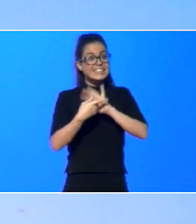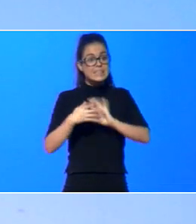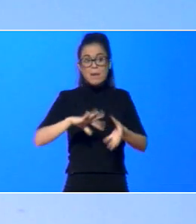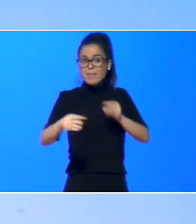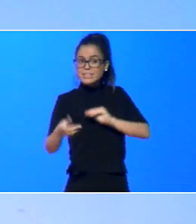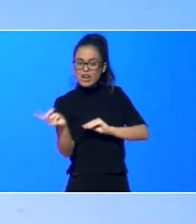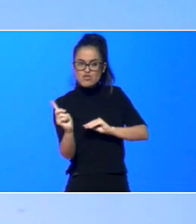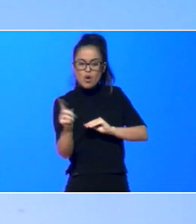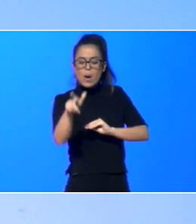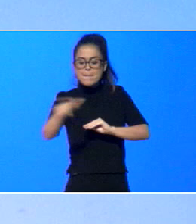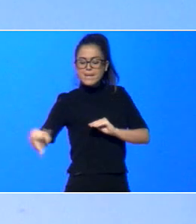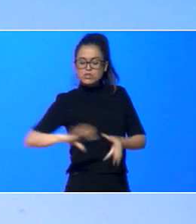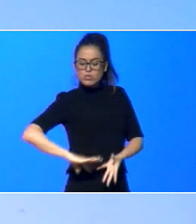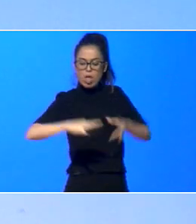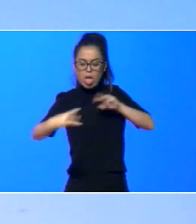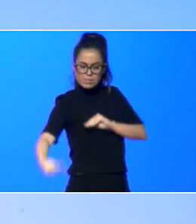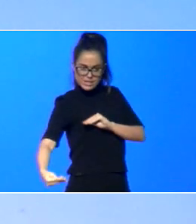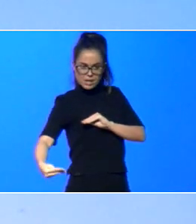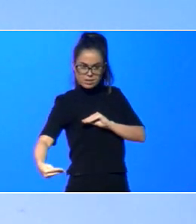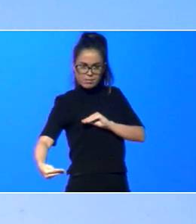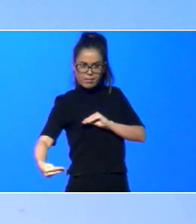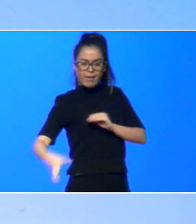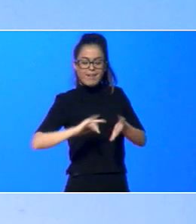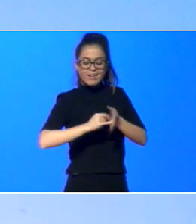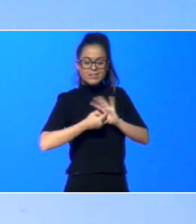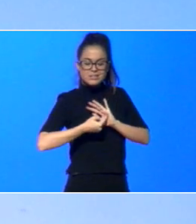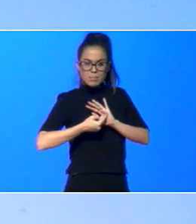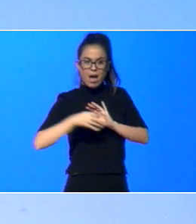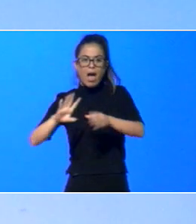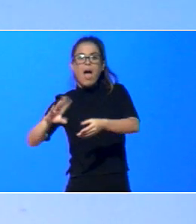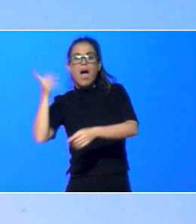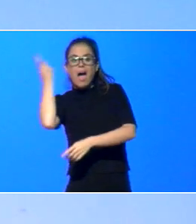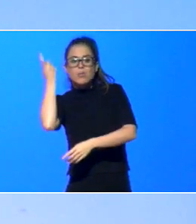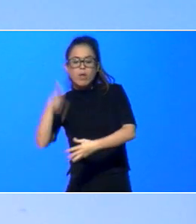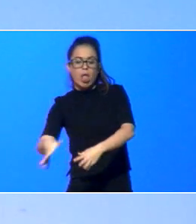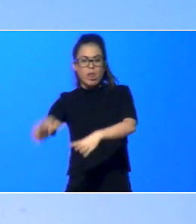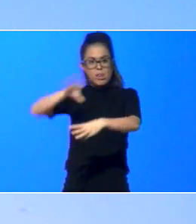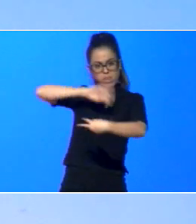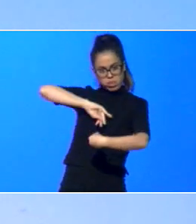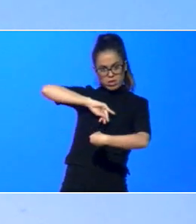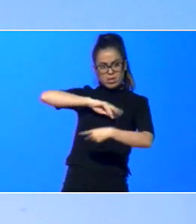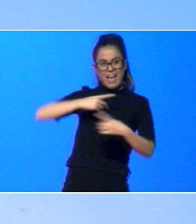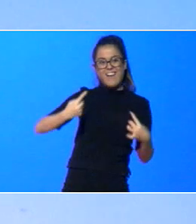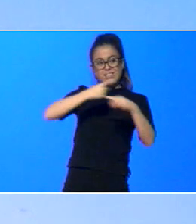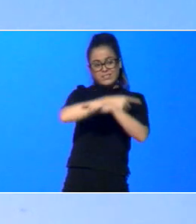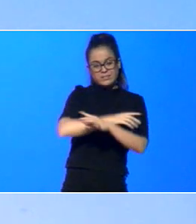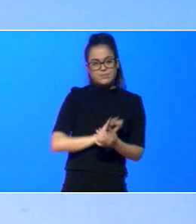se adapte a las alumnas y a los alumnos ambas ambas